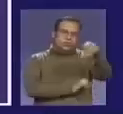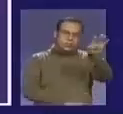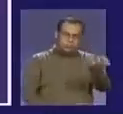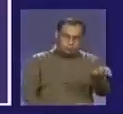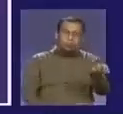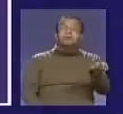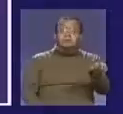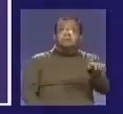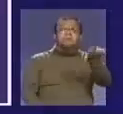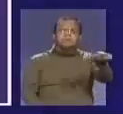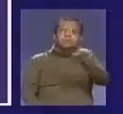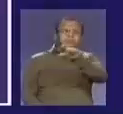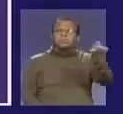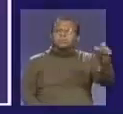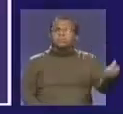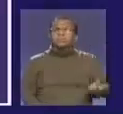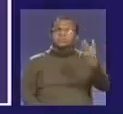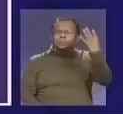368.219. De ellas,